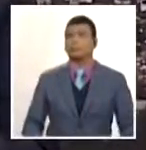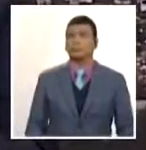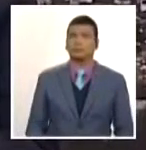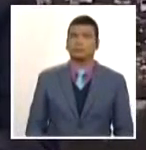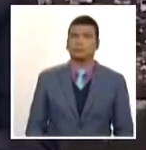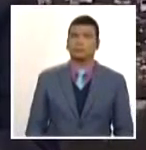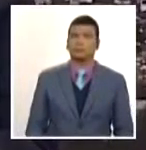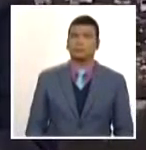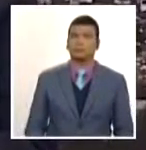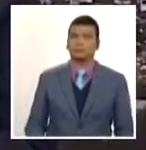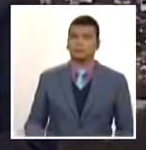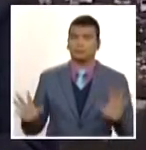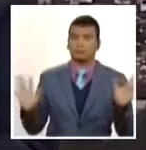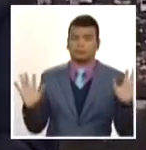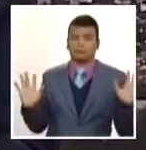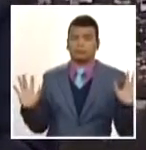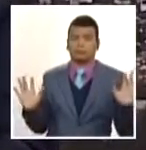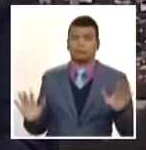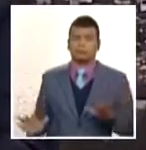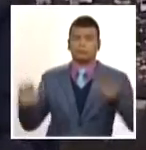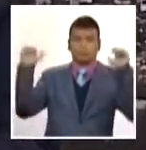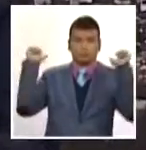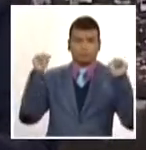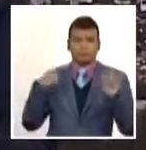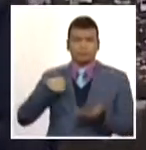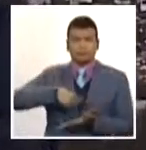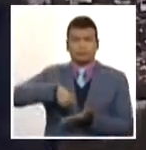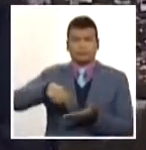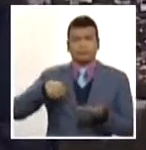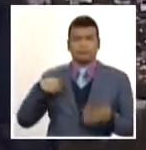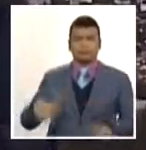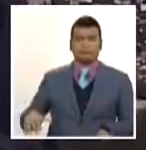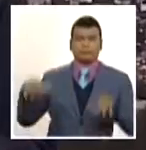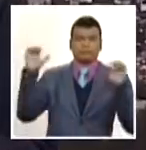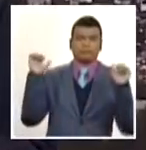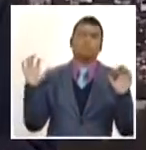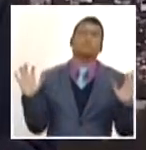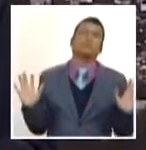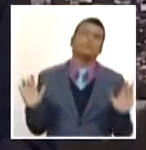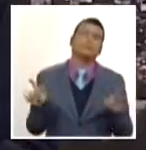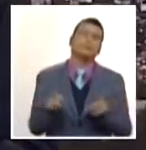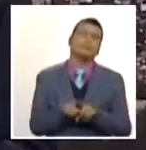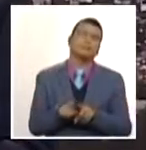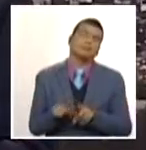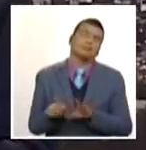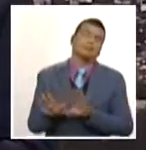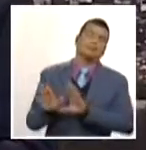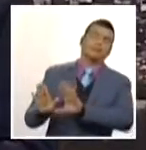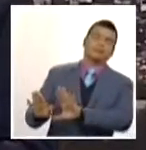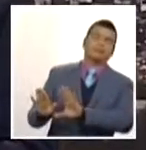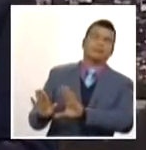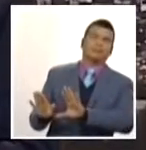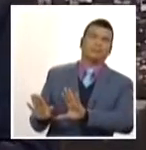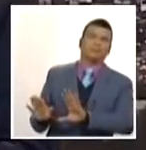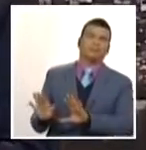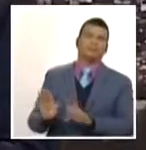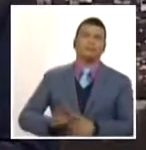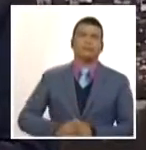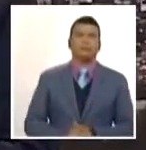me metería a contratarla. Bueno, pues es un prejuicio, digamos, que